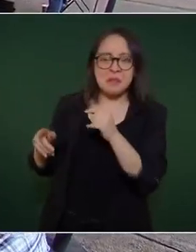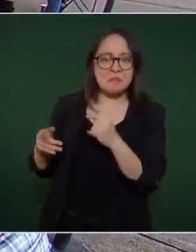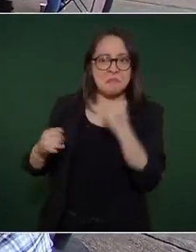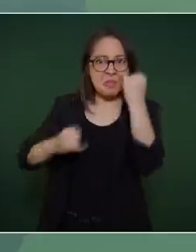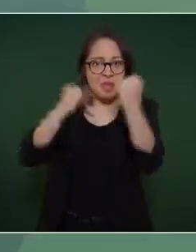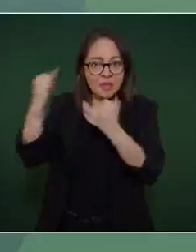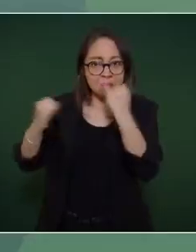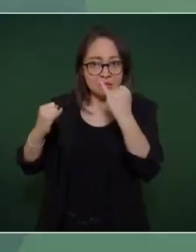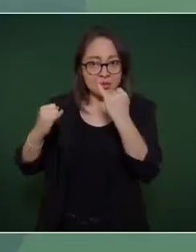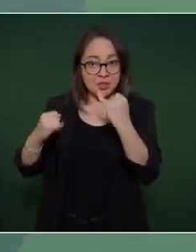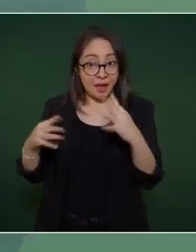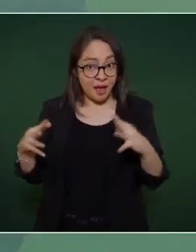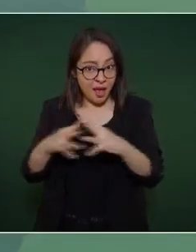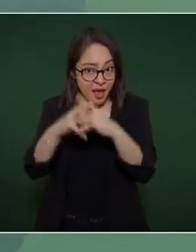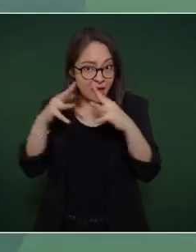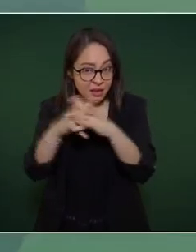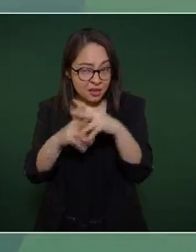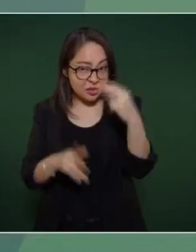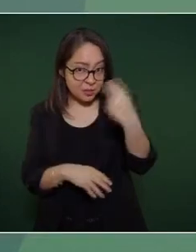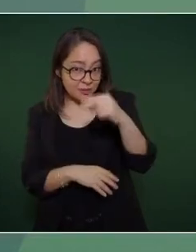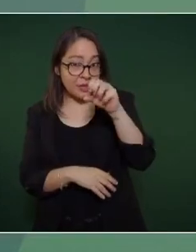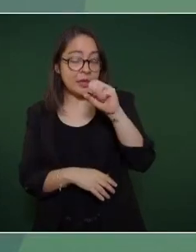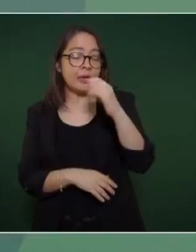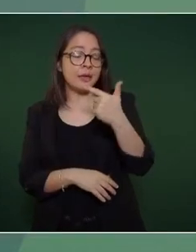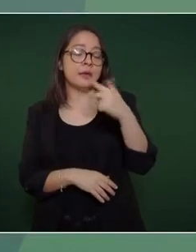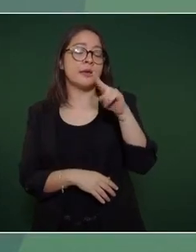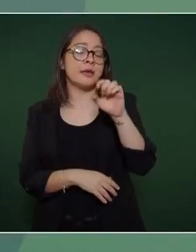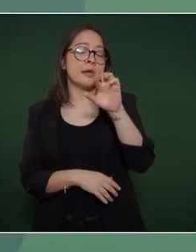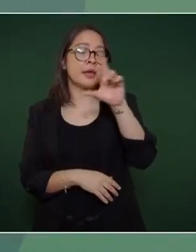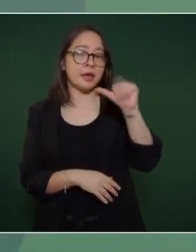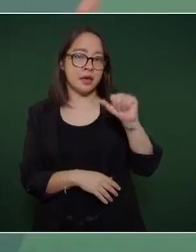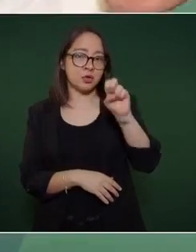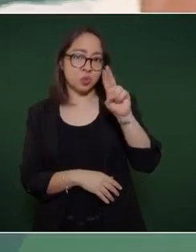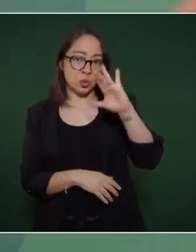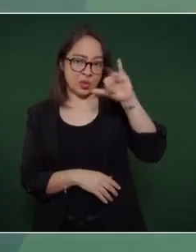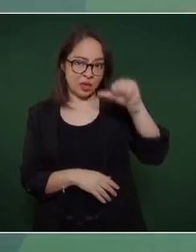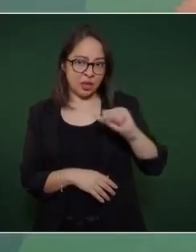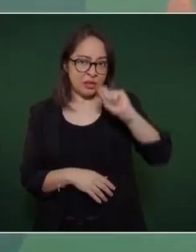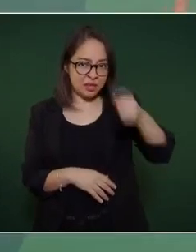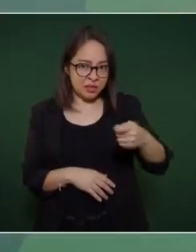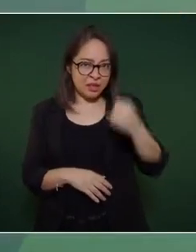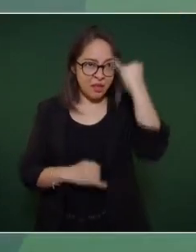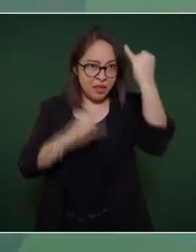pero guerra sucia. Y